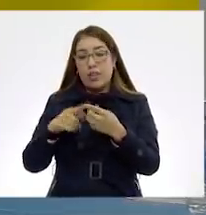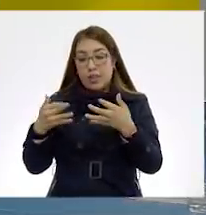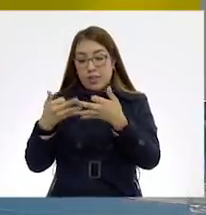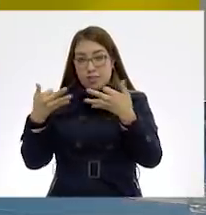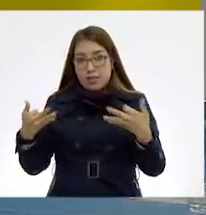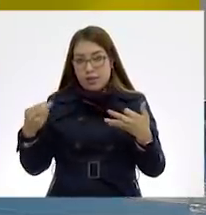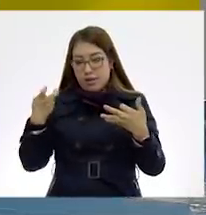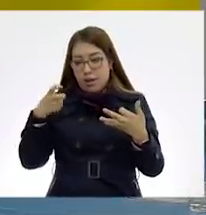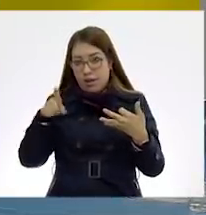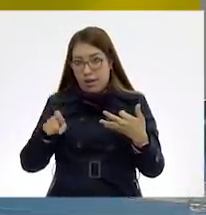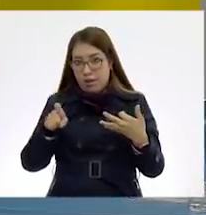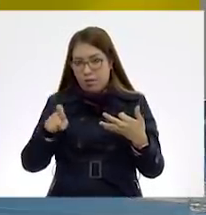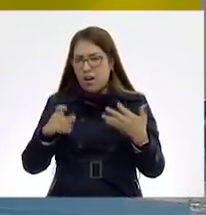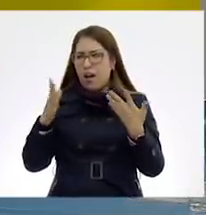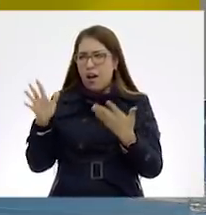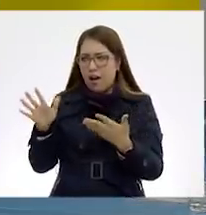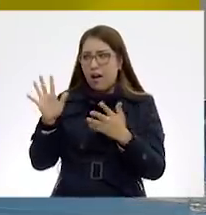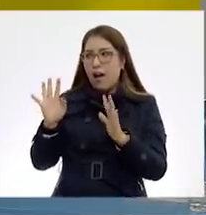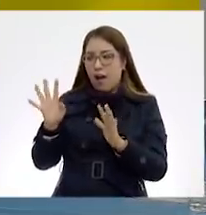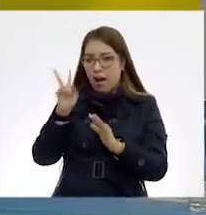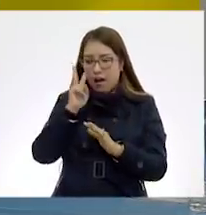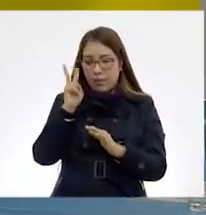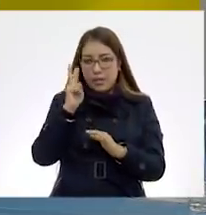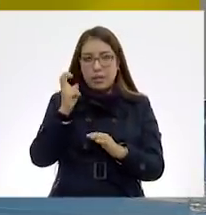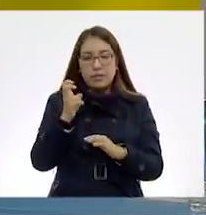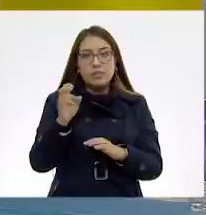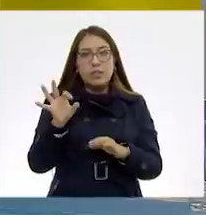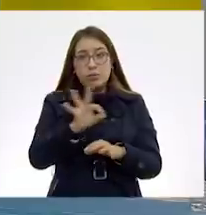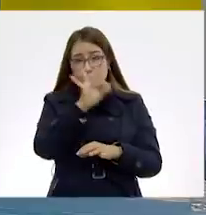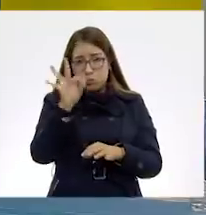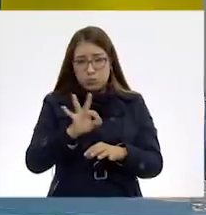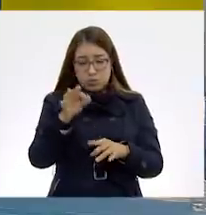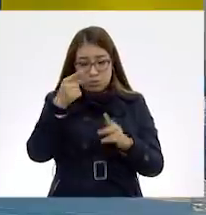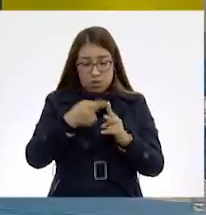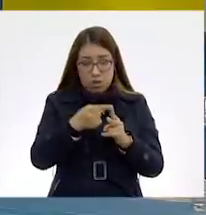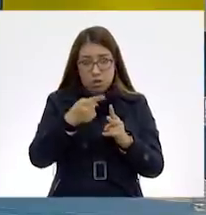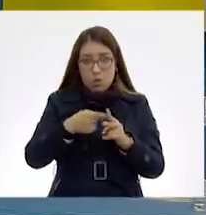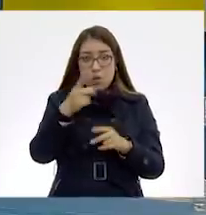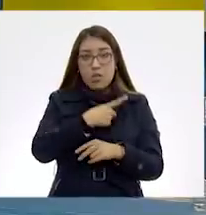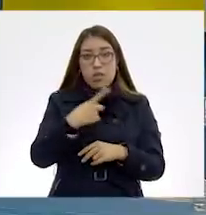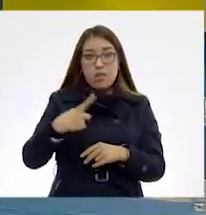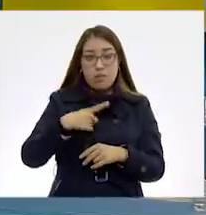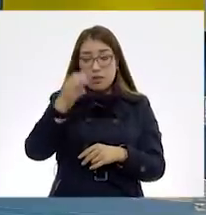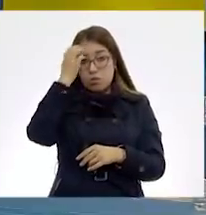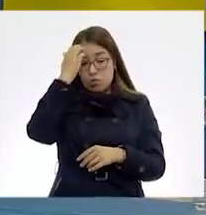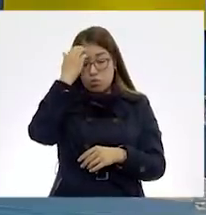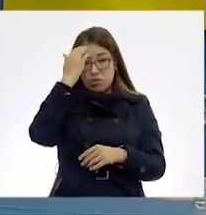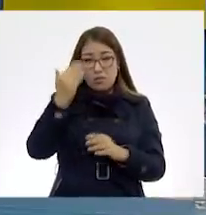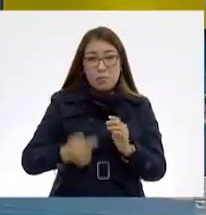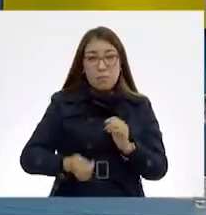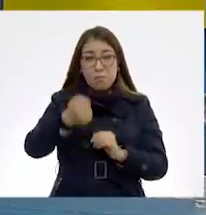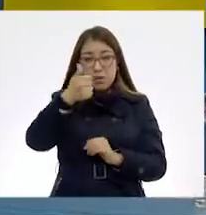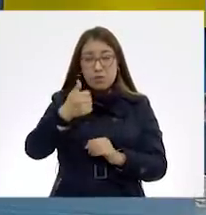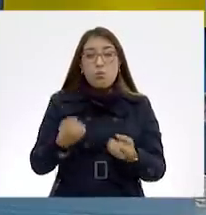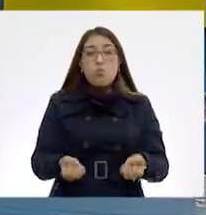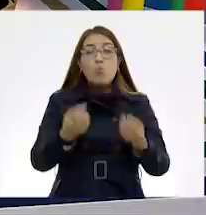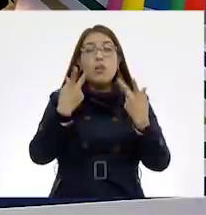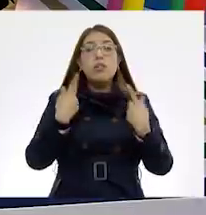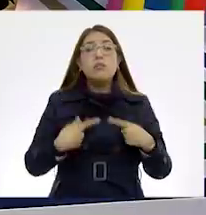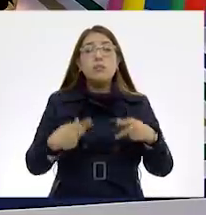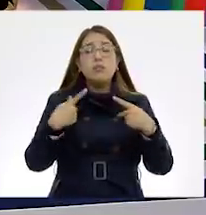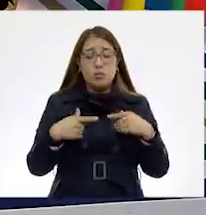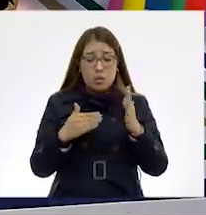tener el dato de la disponibilidad, debemos conocer la cantidad de población, ¿cierto? Estás en lo